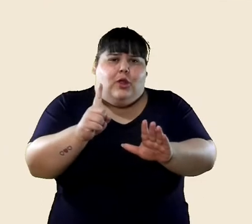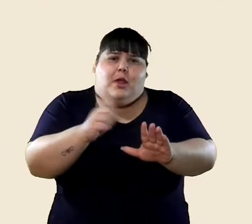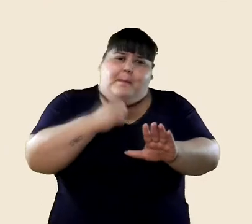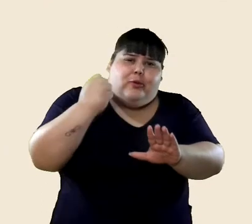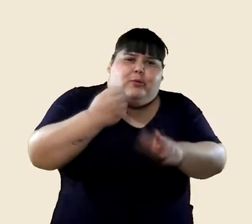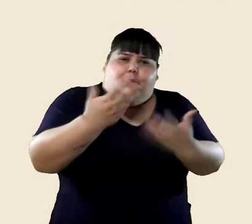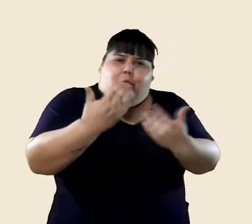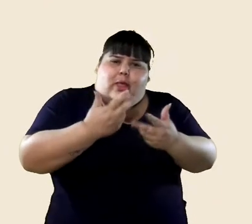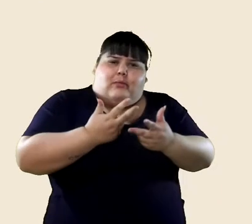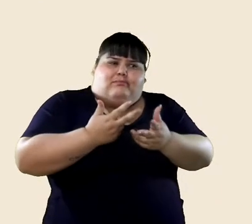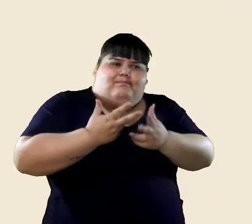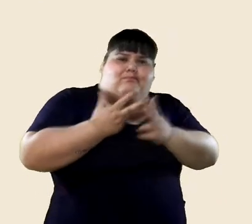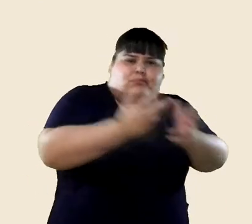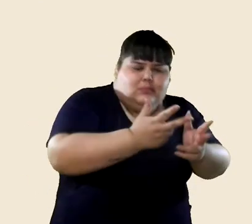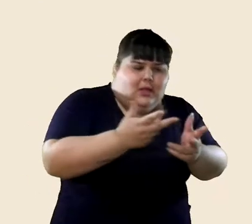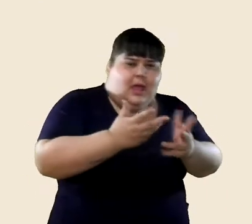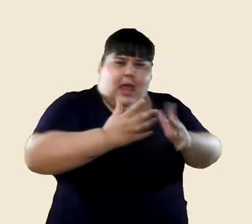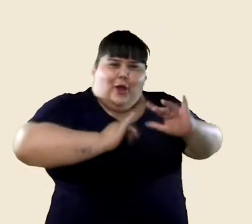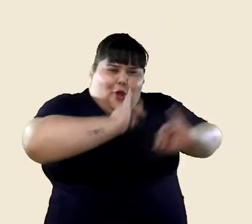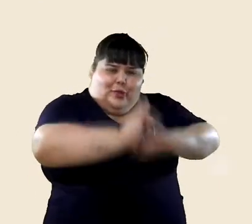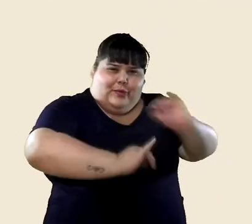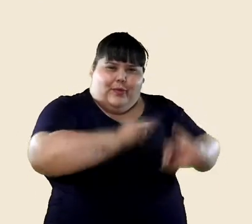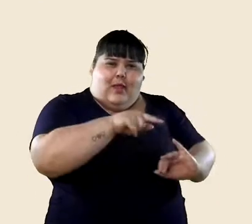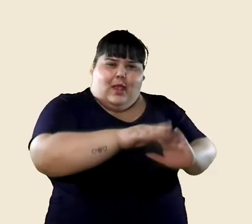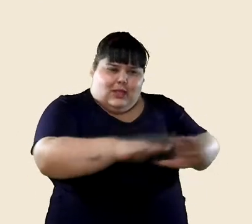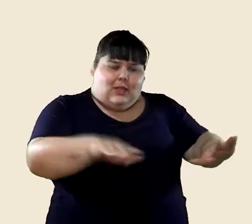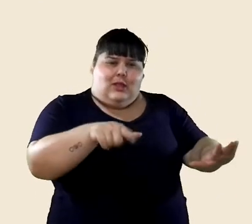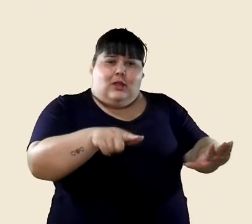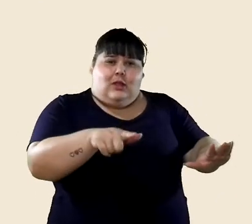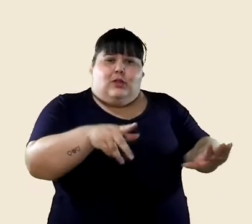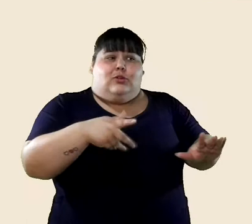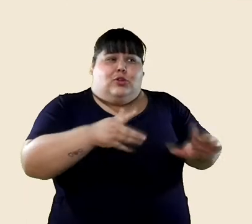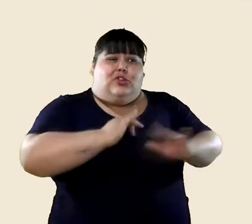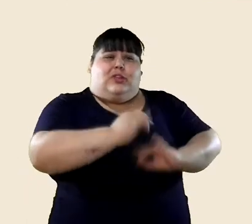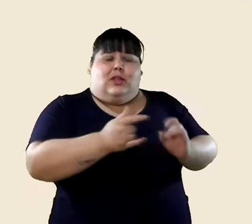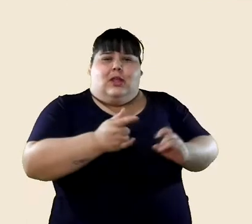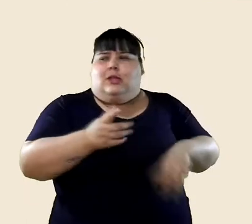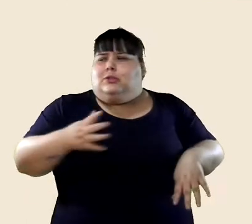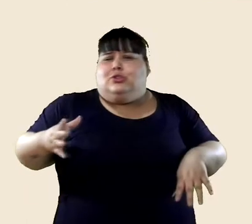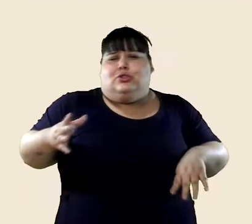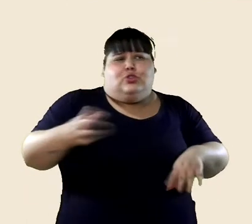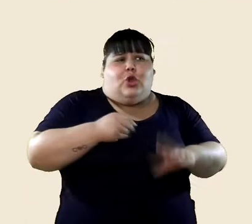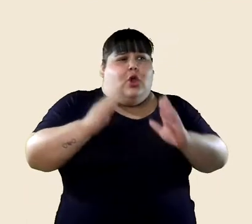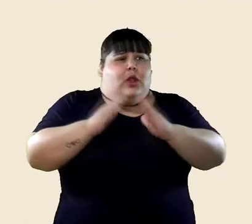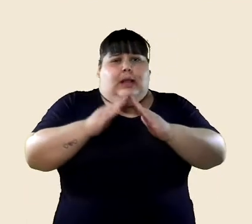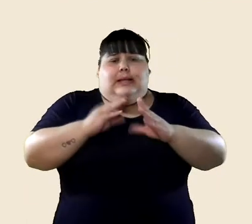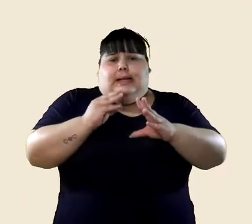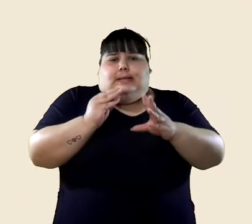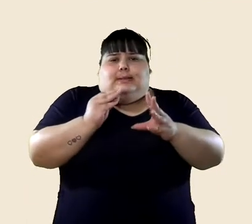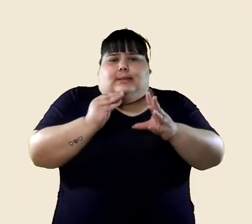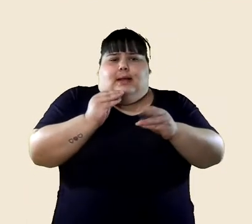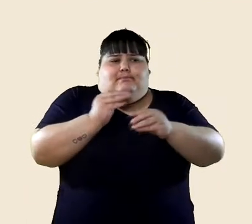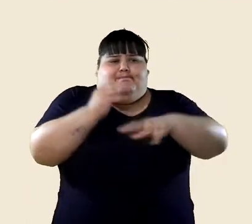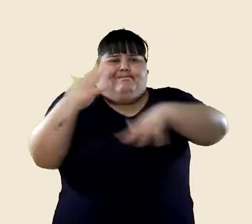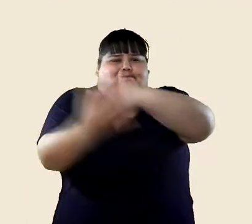importantes. Entonces, de poder explicarle a un niño que, bueno, que todos estamos un poco desorganizados en la casa, o que todos estamos un